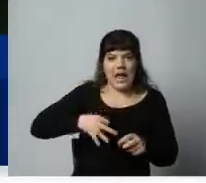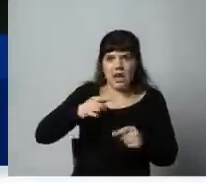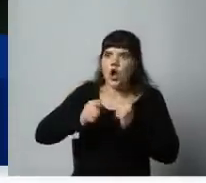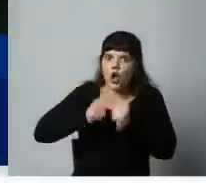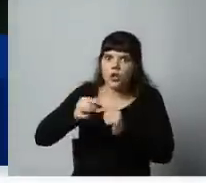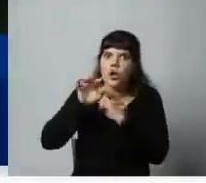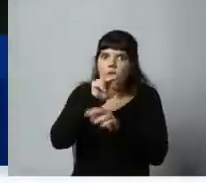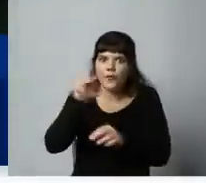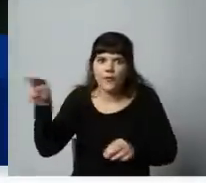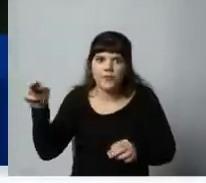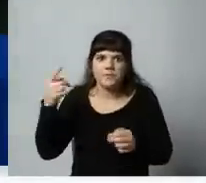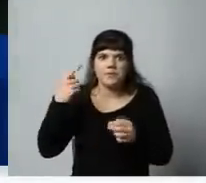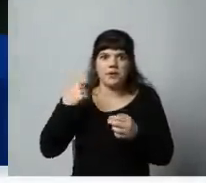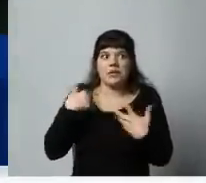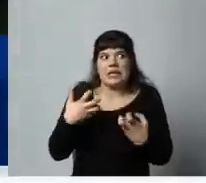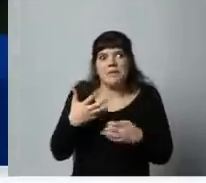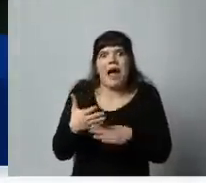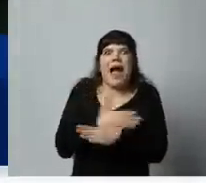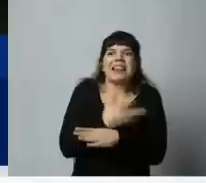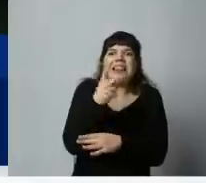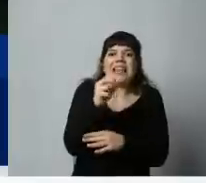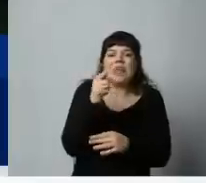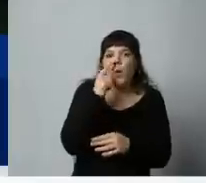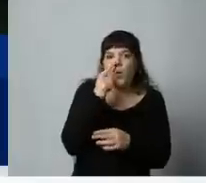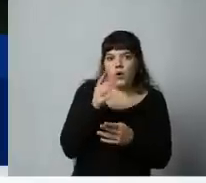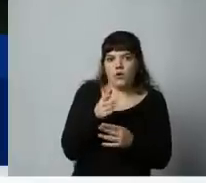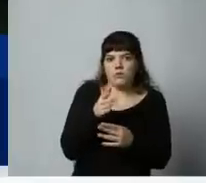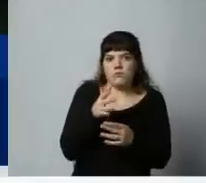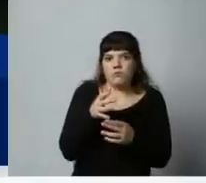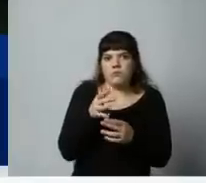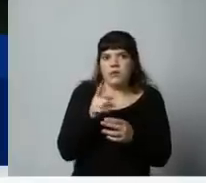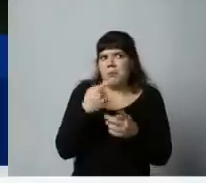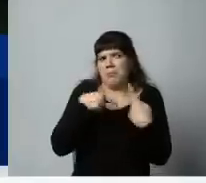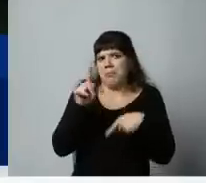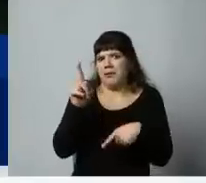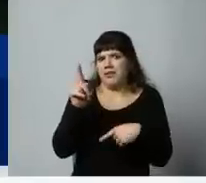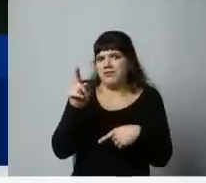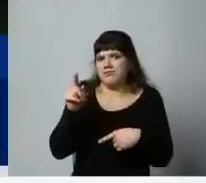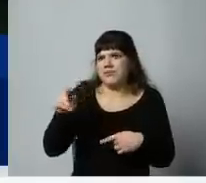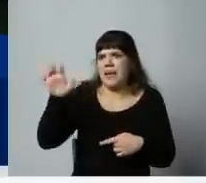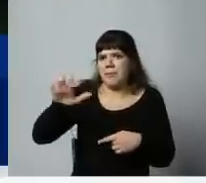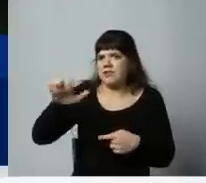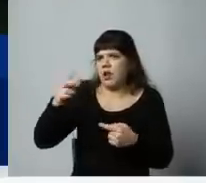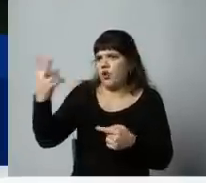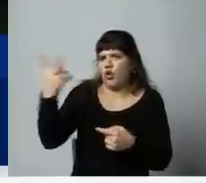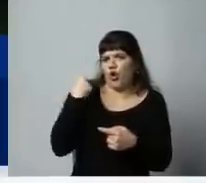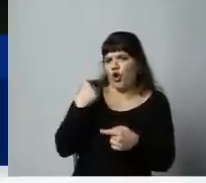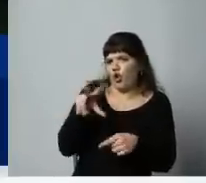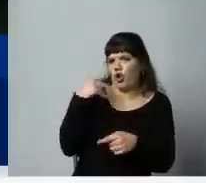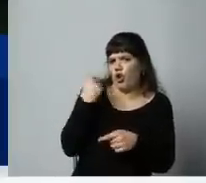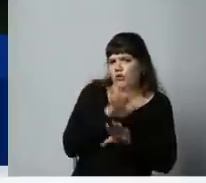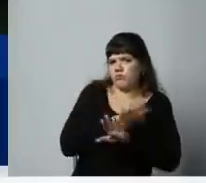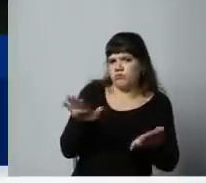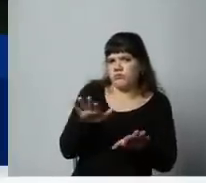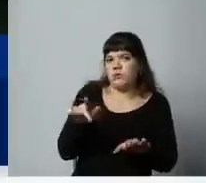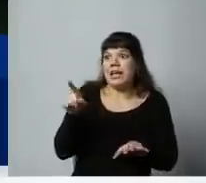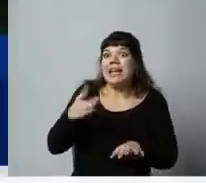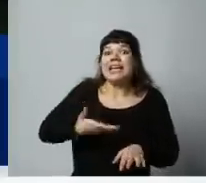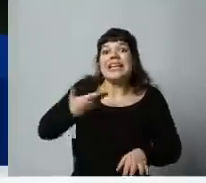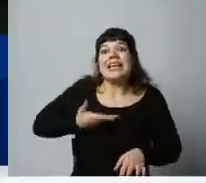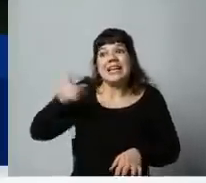vigentes antes del 30 de junio Esto fue inmediatamente descartado por la patronal que reclamó la